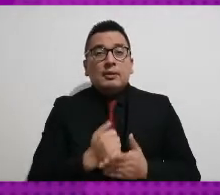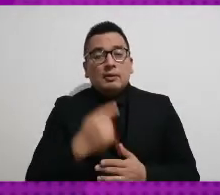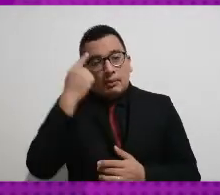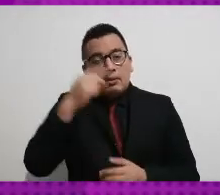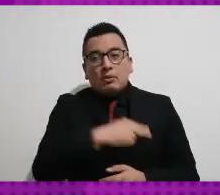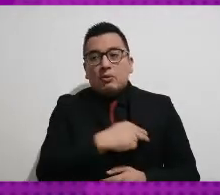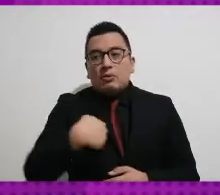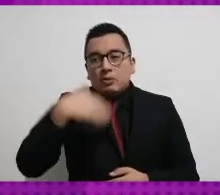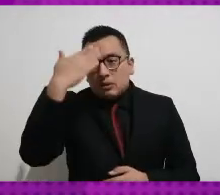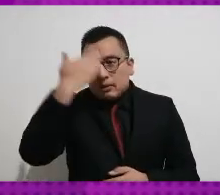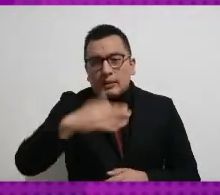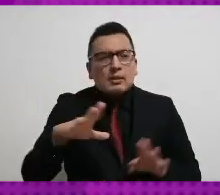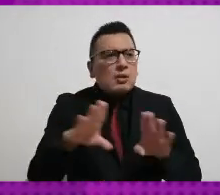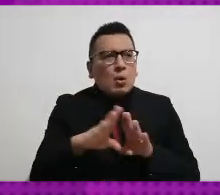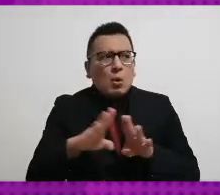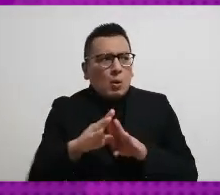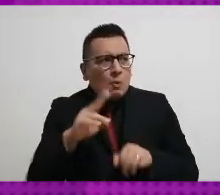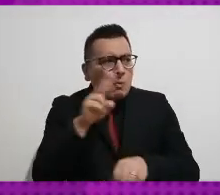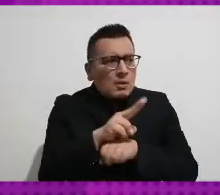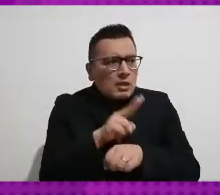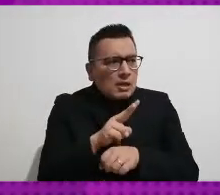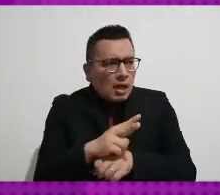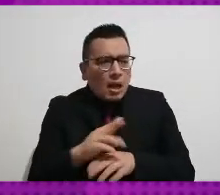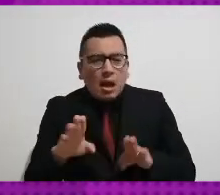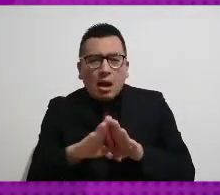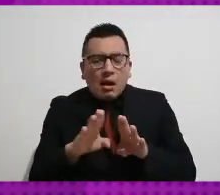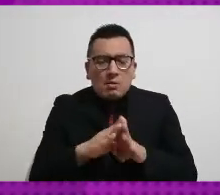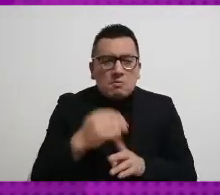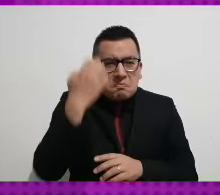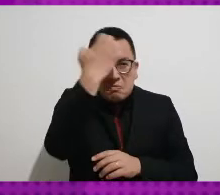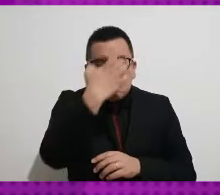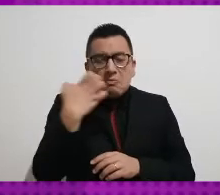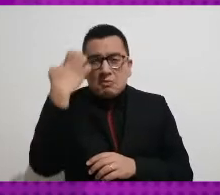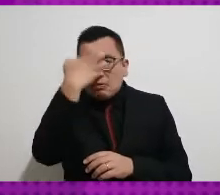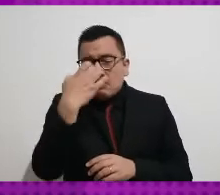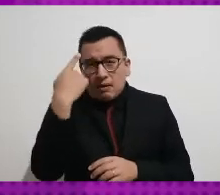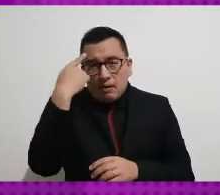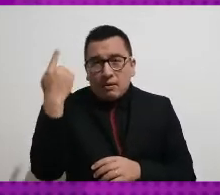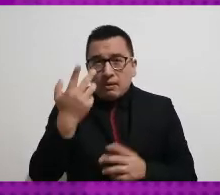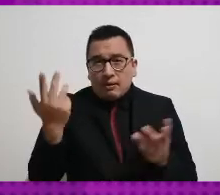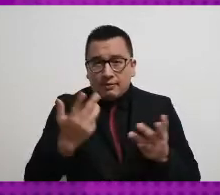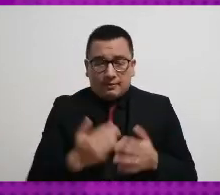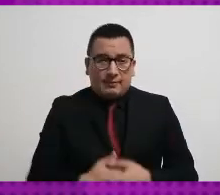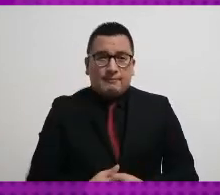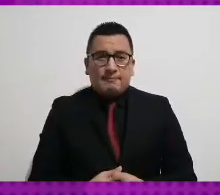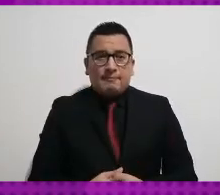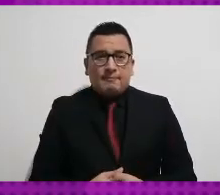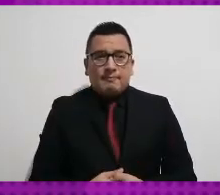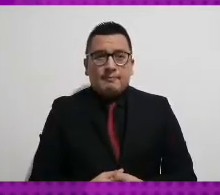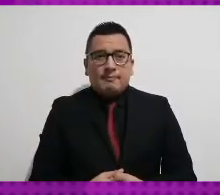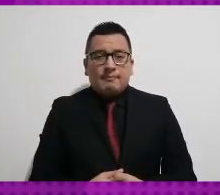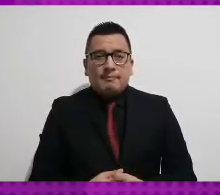saber cómo debe proceder el auditor bajo un acuerdo específico para su realización.